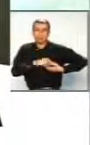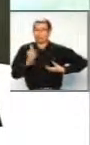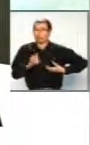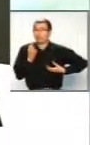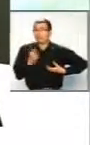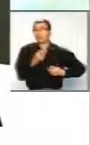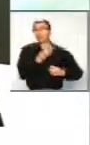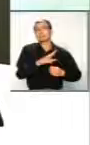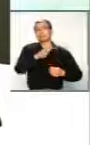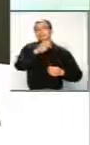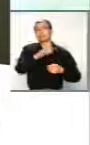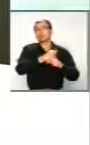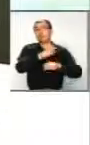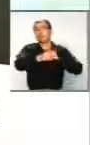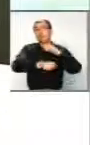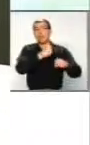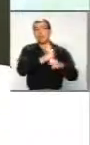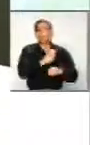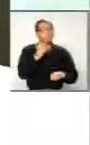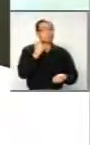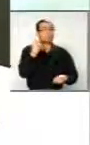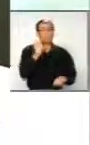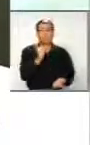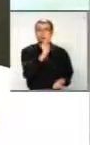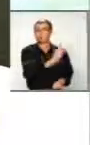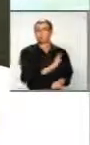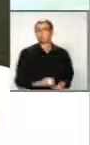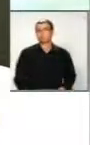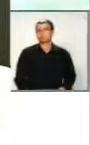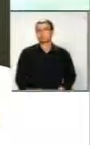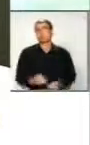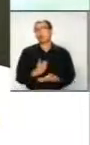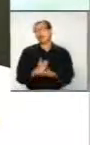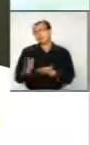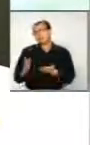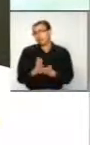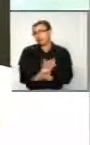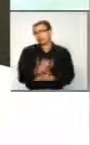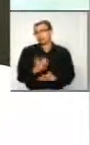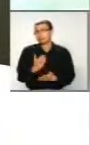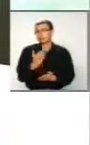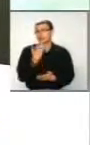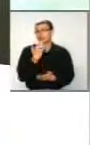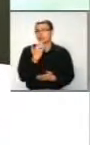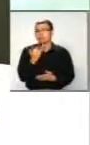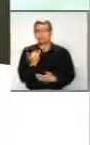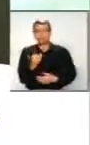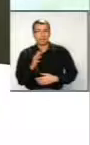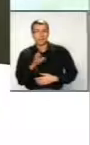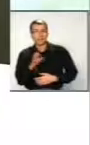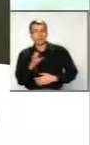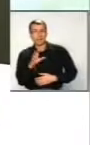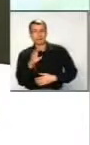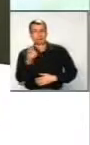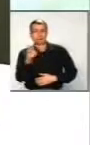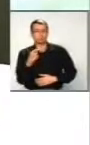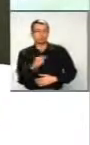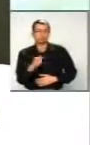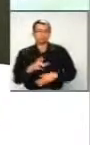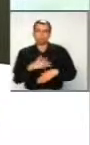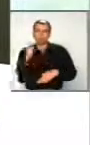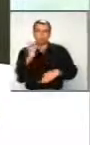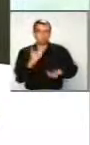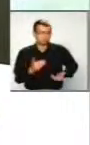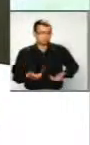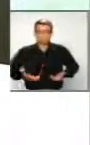edad, a menos que haya un caso excepcional, por ejemplo, un cáncer donde hayan tenido que extirpar la